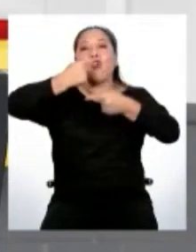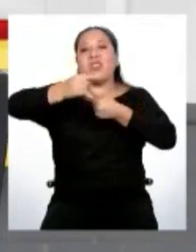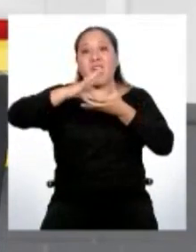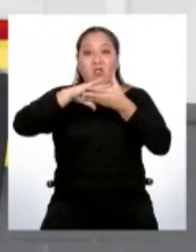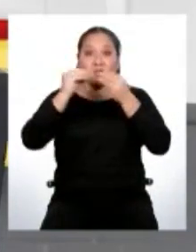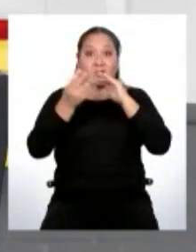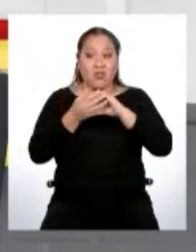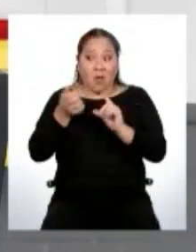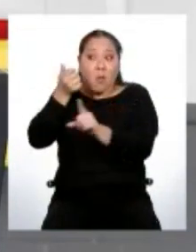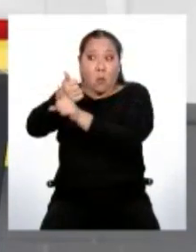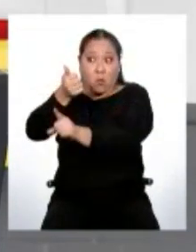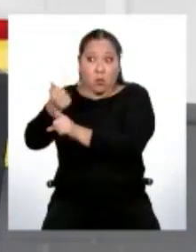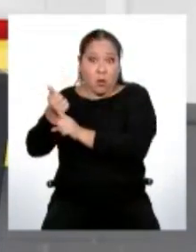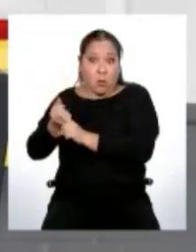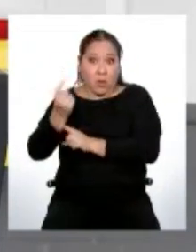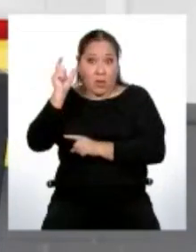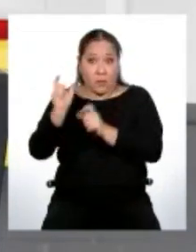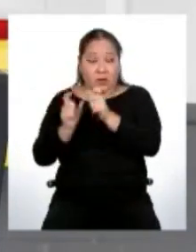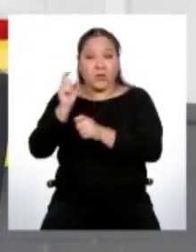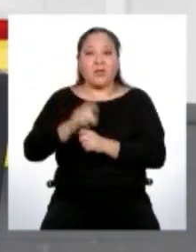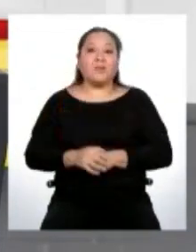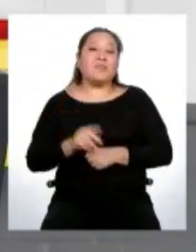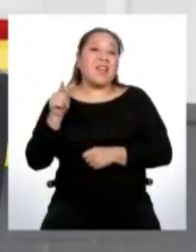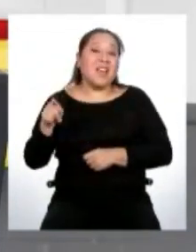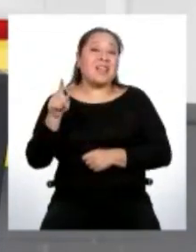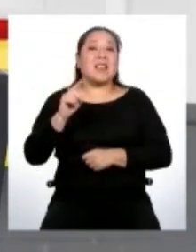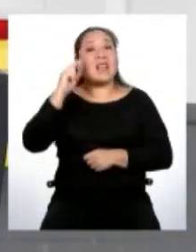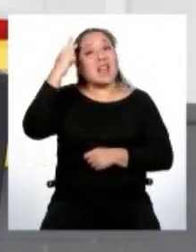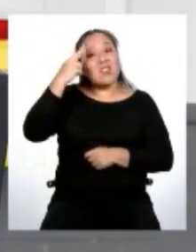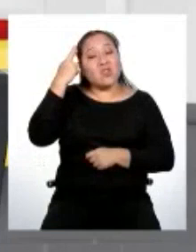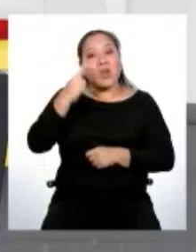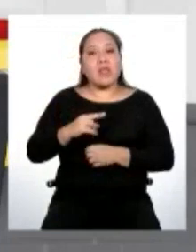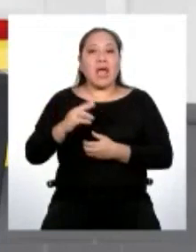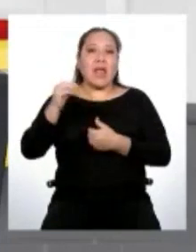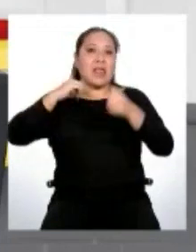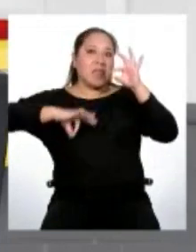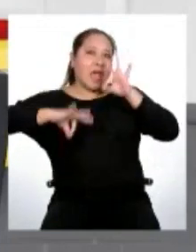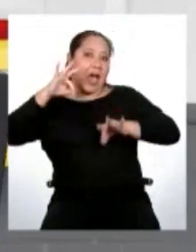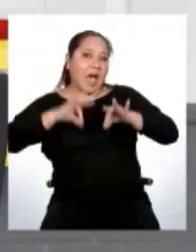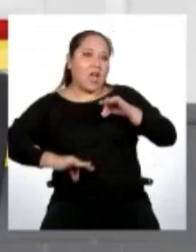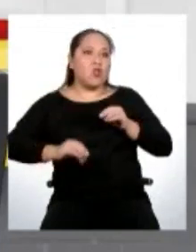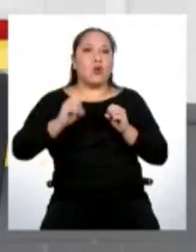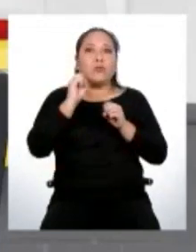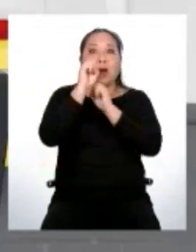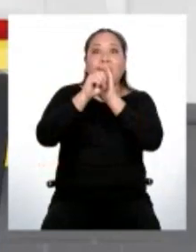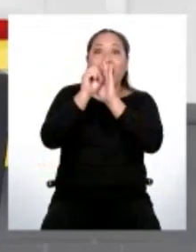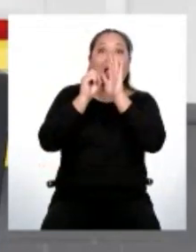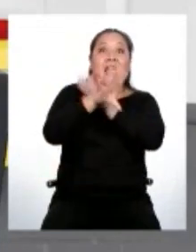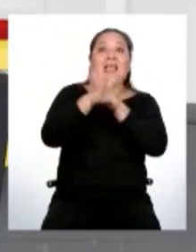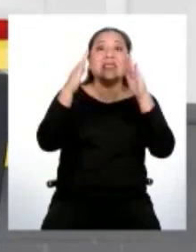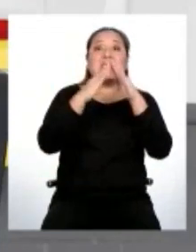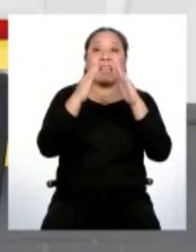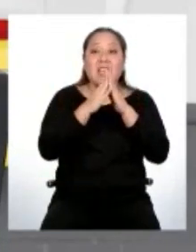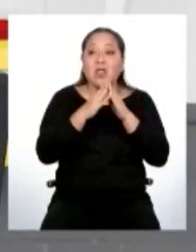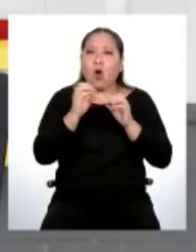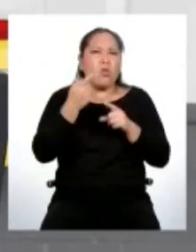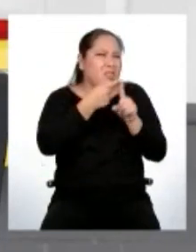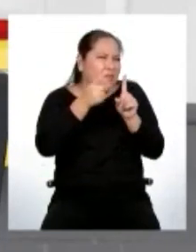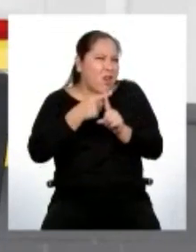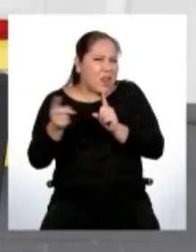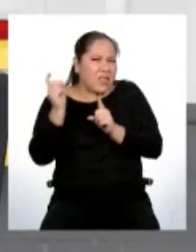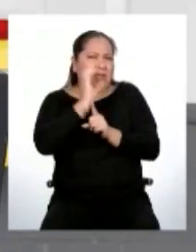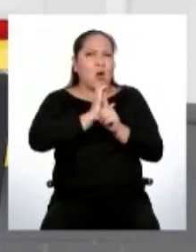innata. Por eso, tanto el teatro como el cine o cualquier tipo de arte que le permita al ser humano esa oportunidad va